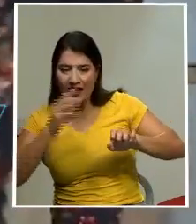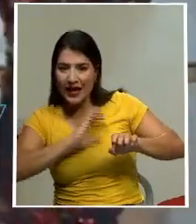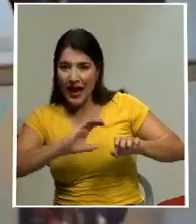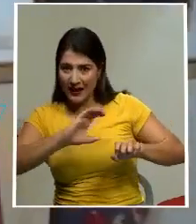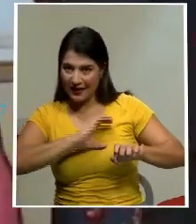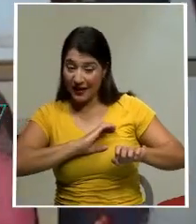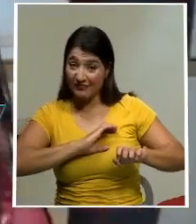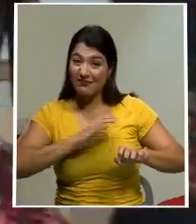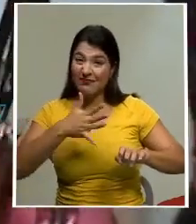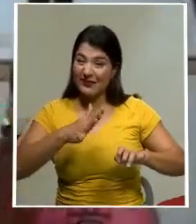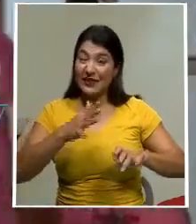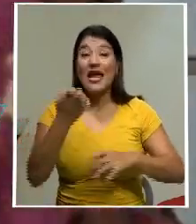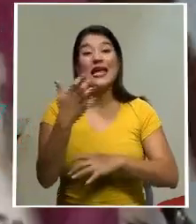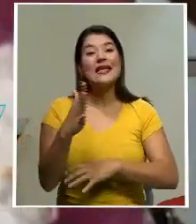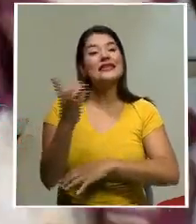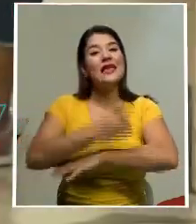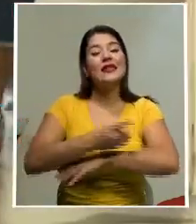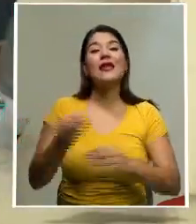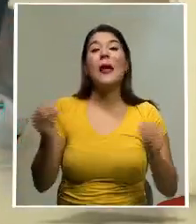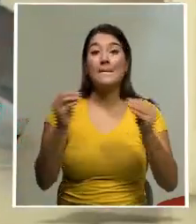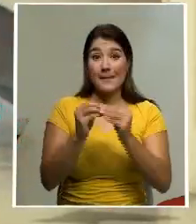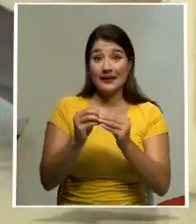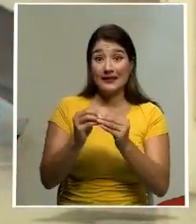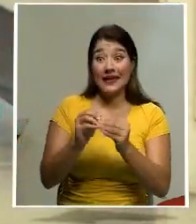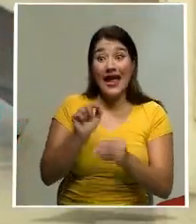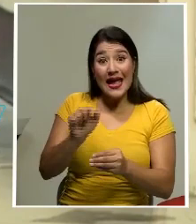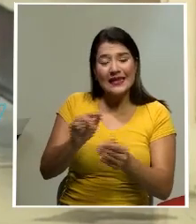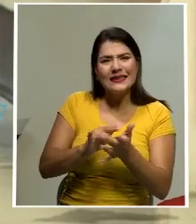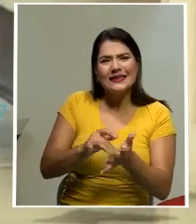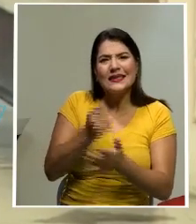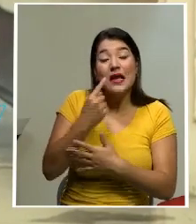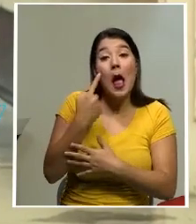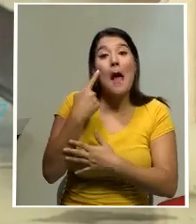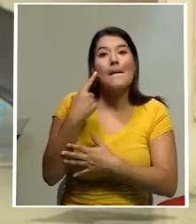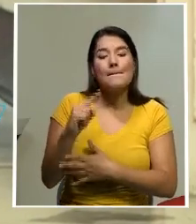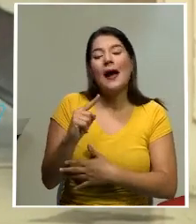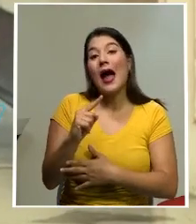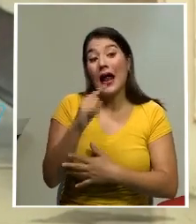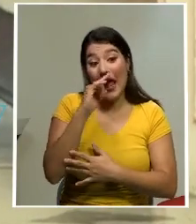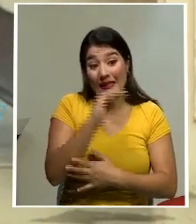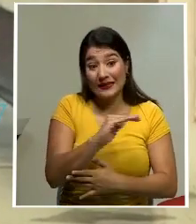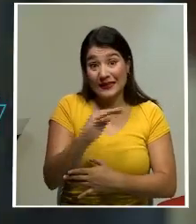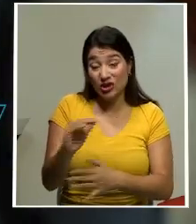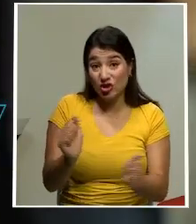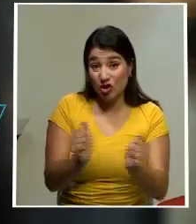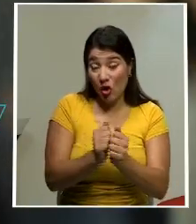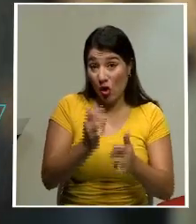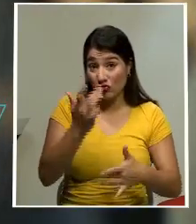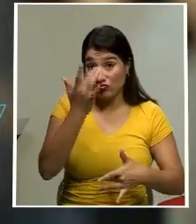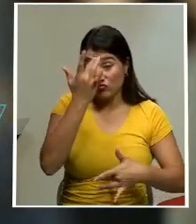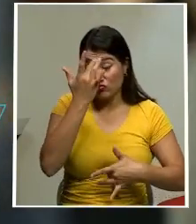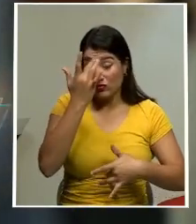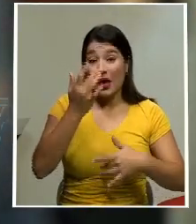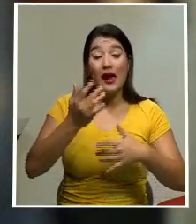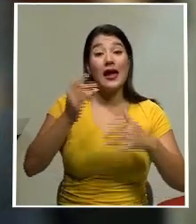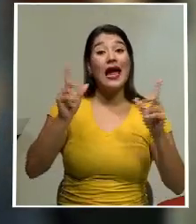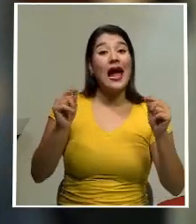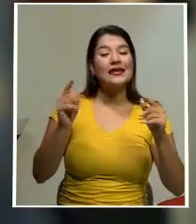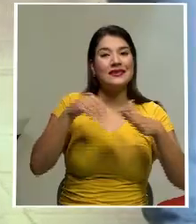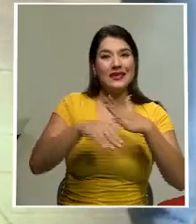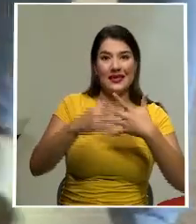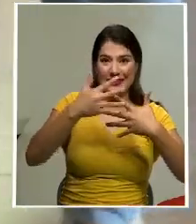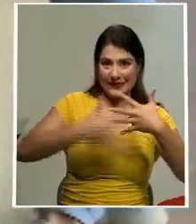días. La asparaginasa se usa para tratar la leucemia linfoblástica aguda. Es una enzima que puede impedir